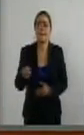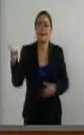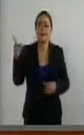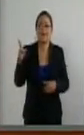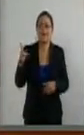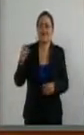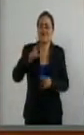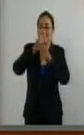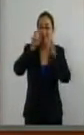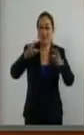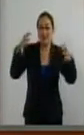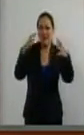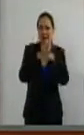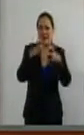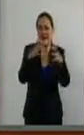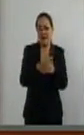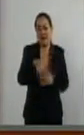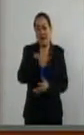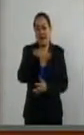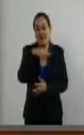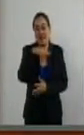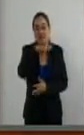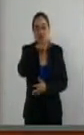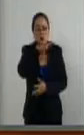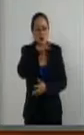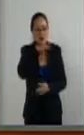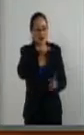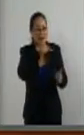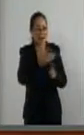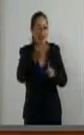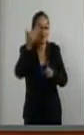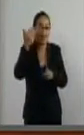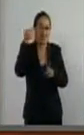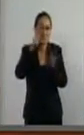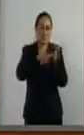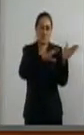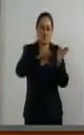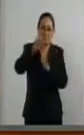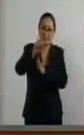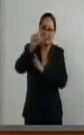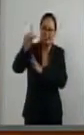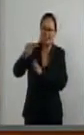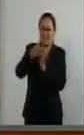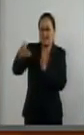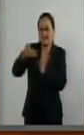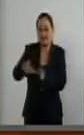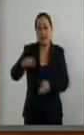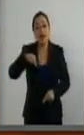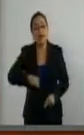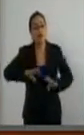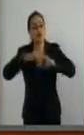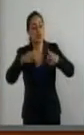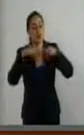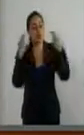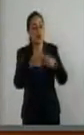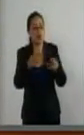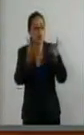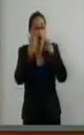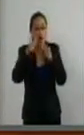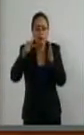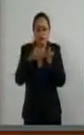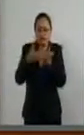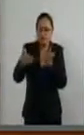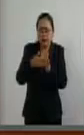sucia en México, pues no había encontrado en el Congreso de la Unión un espacio que se pusiera a analizar y